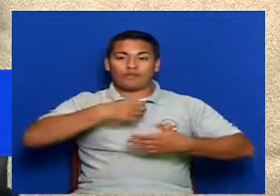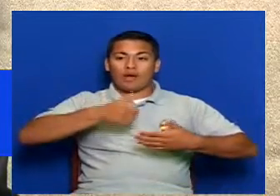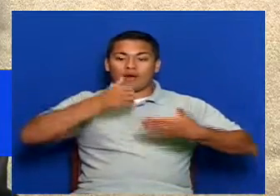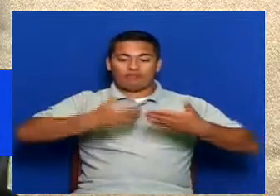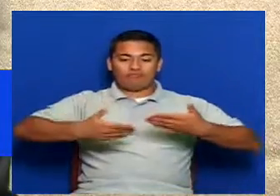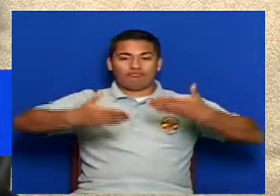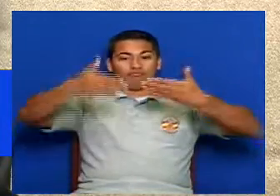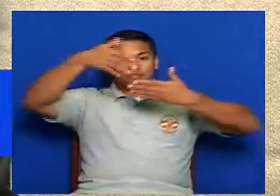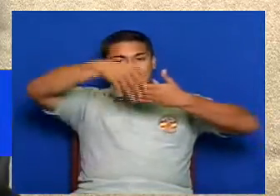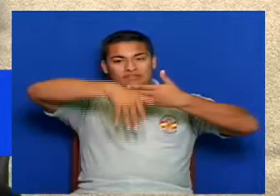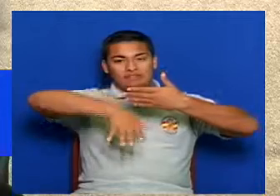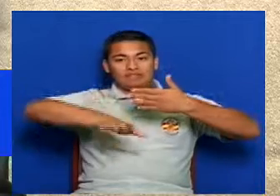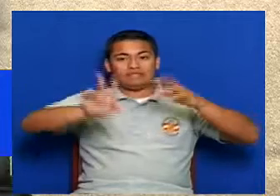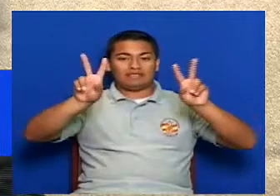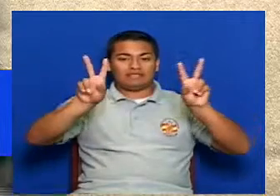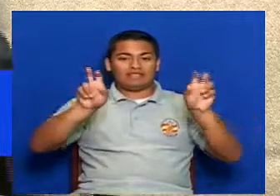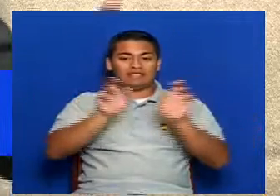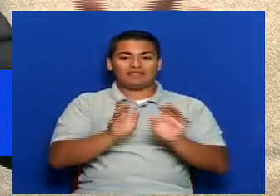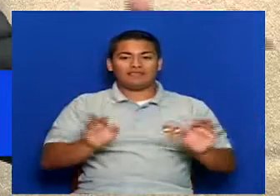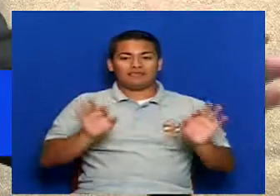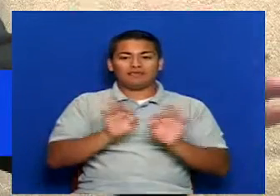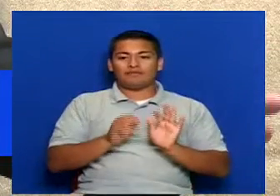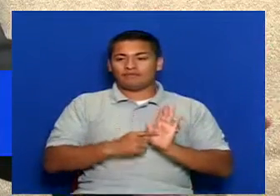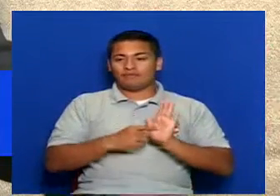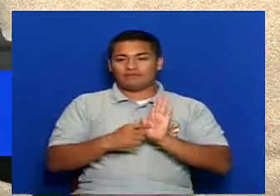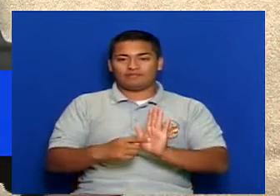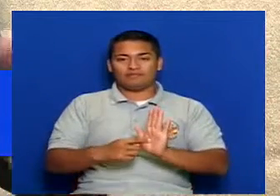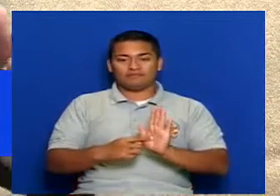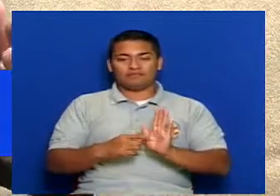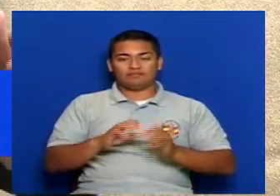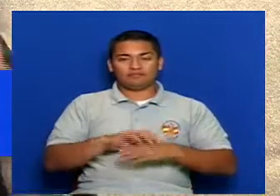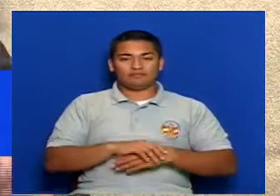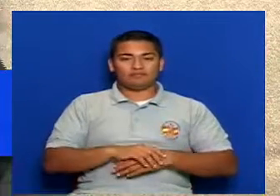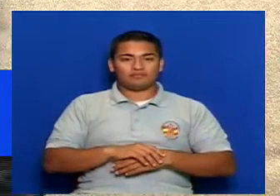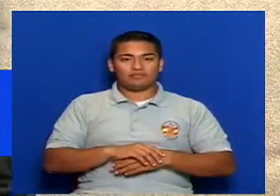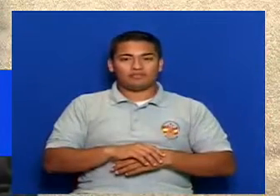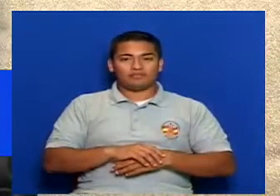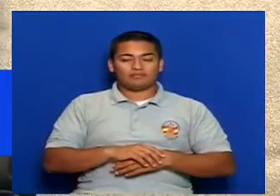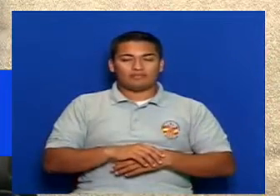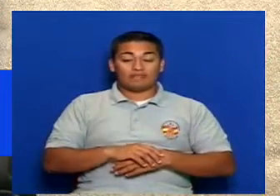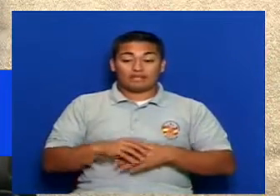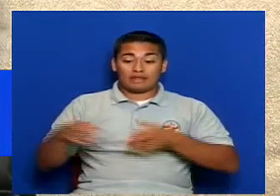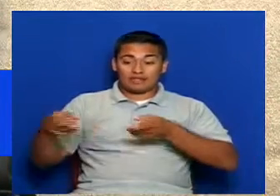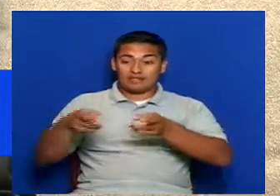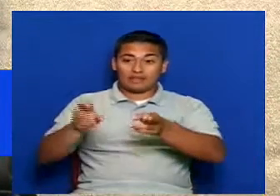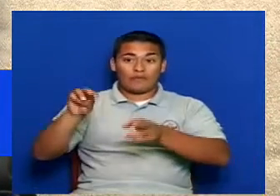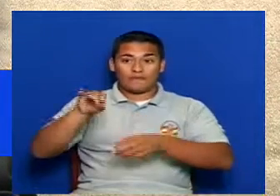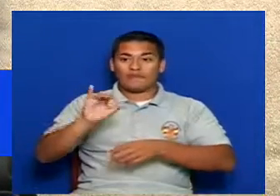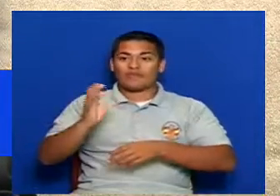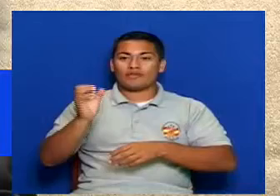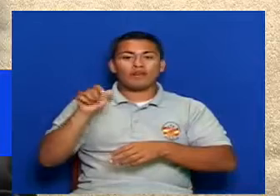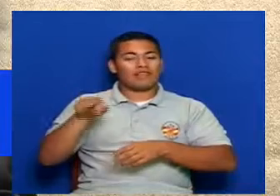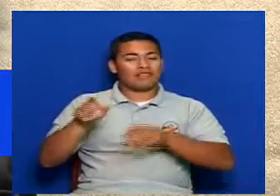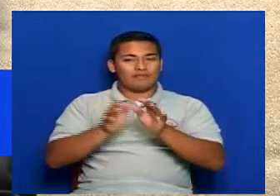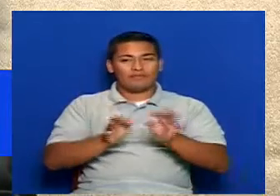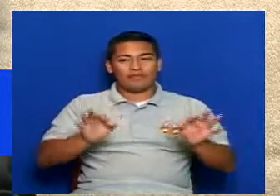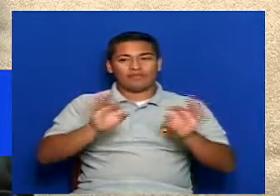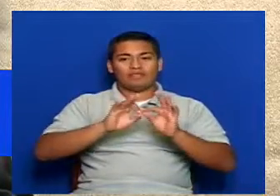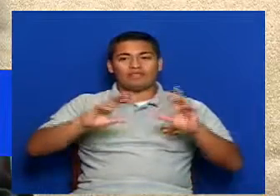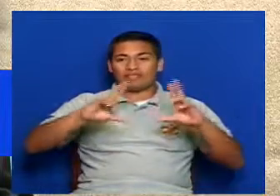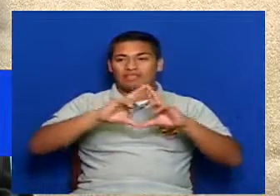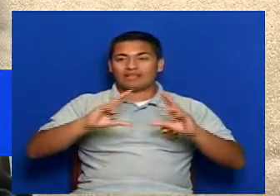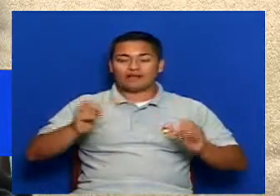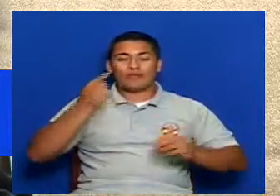hemos hablado también de temas importantes como la preservación del río mico que es uno de los ríos más importantes que tiene nicaragua